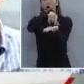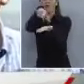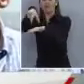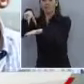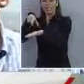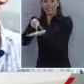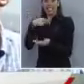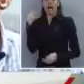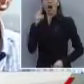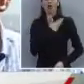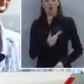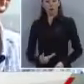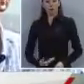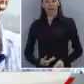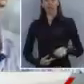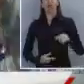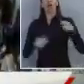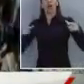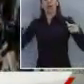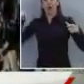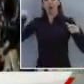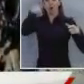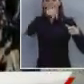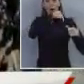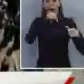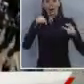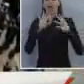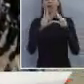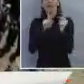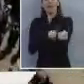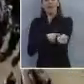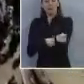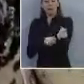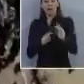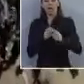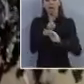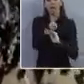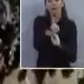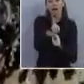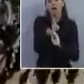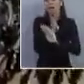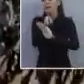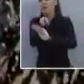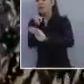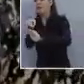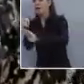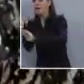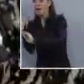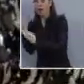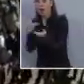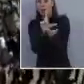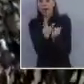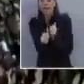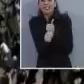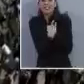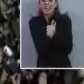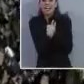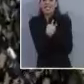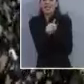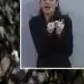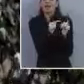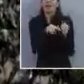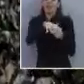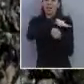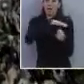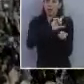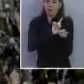del gobierno en los distintos sectores, de tal manera que las familias puedan llegar y puedan recurrir a estos lugares cerca de sus entornos